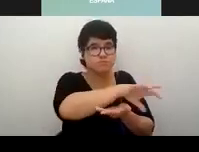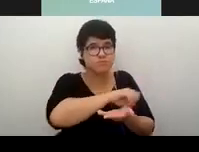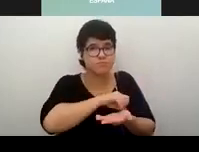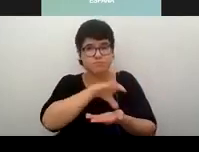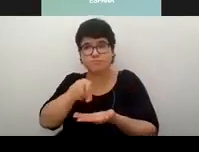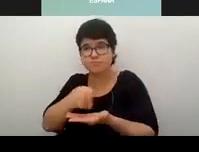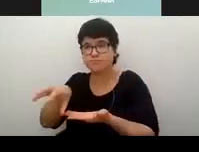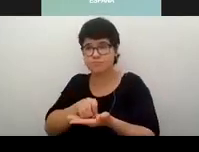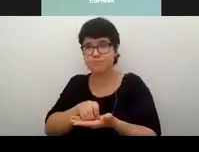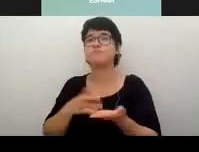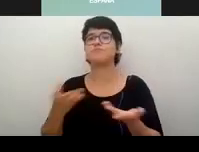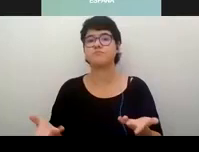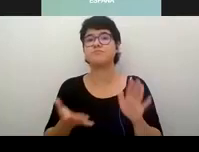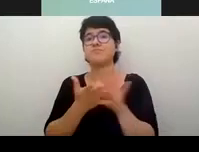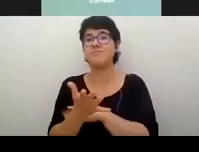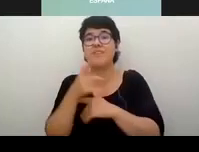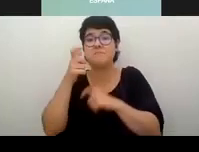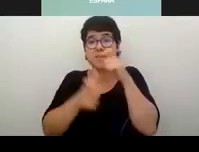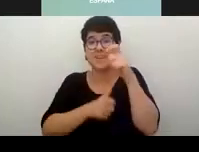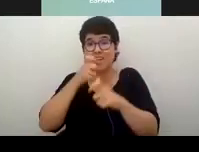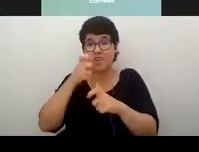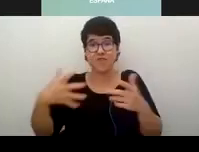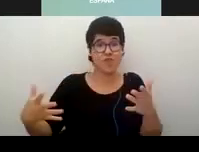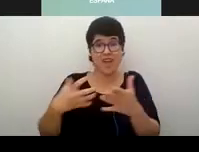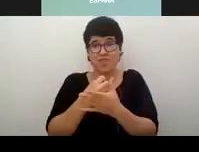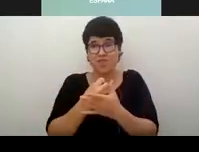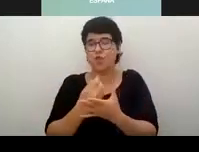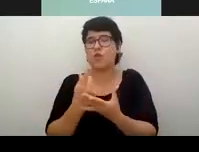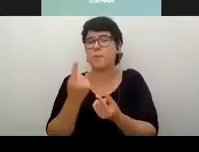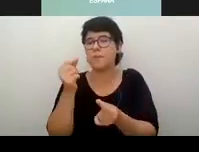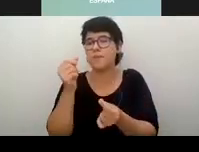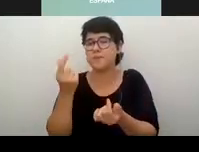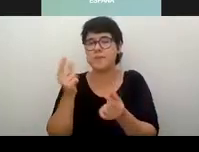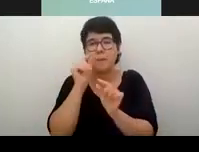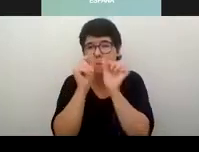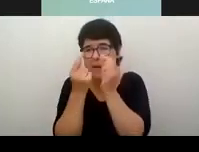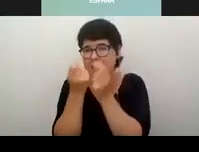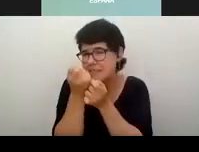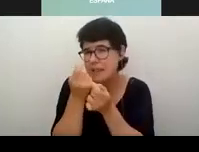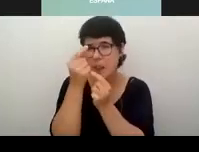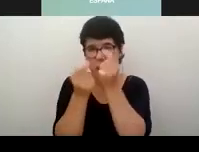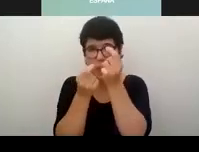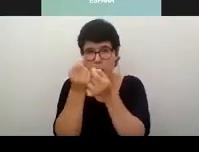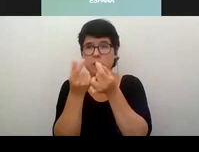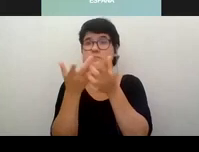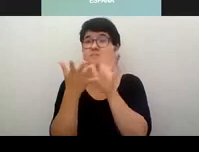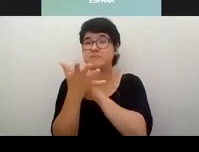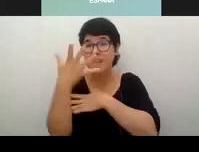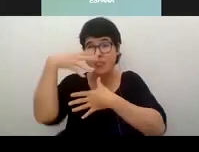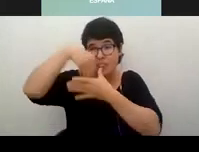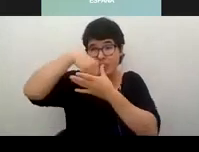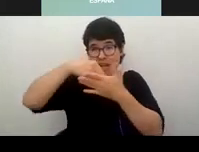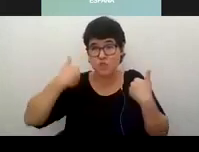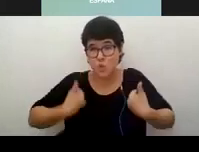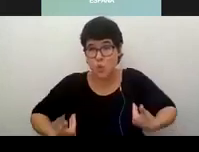pues, es todo el compendio de seres, entre comillas, ¿no? de microorganismos que habitan